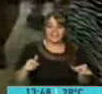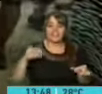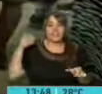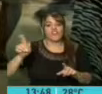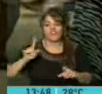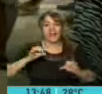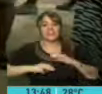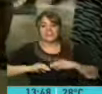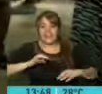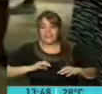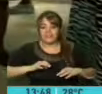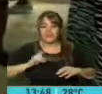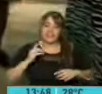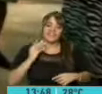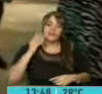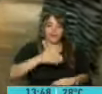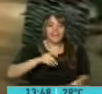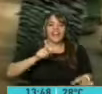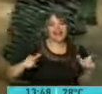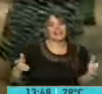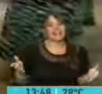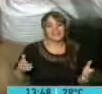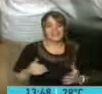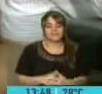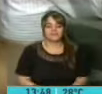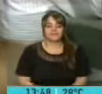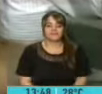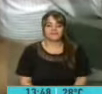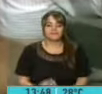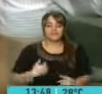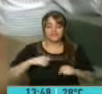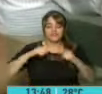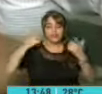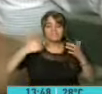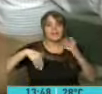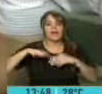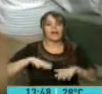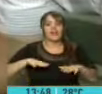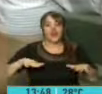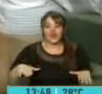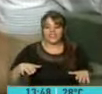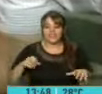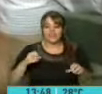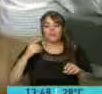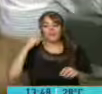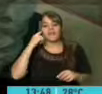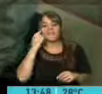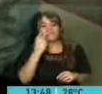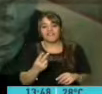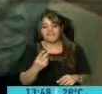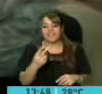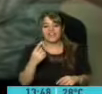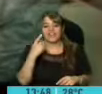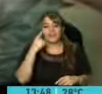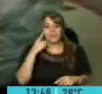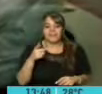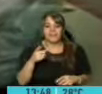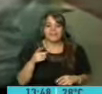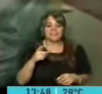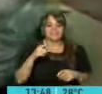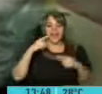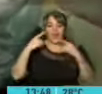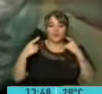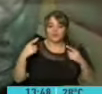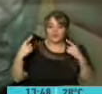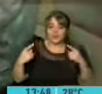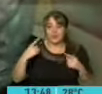al teatro, hay que ir a la gente, ¿no? Le causa mucha sorpresa, sobre todo a los niños, ¿no? Porque ellos ven la fantasía, ven el acto de ilusionismo, lo ven como